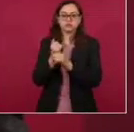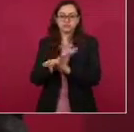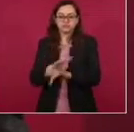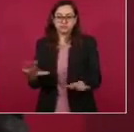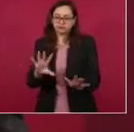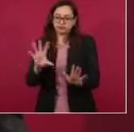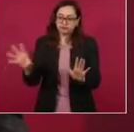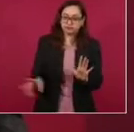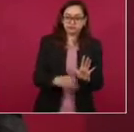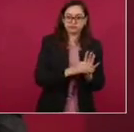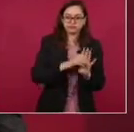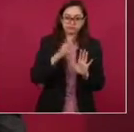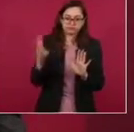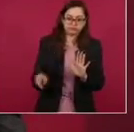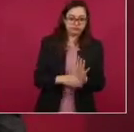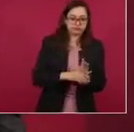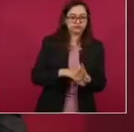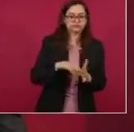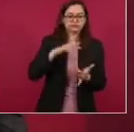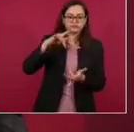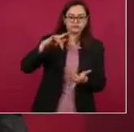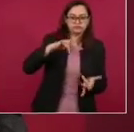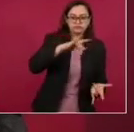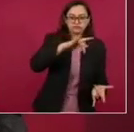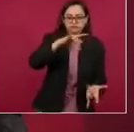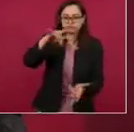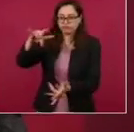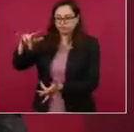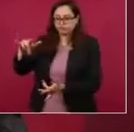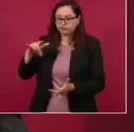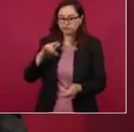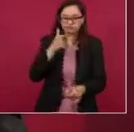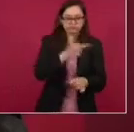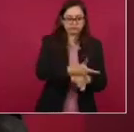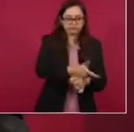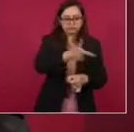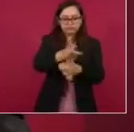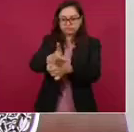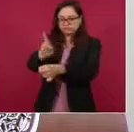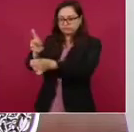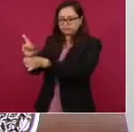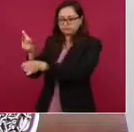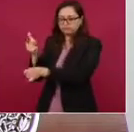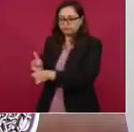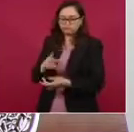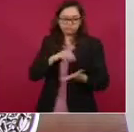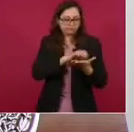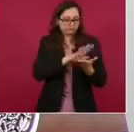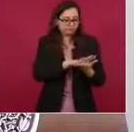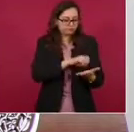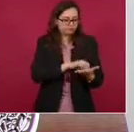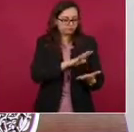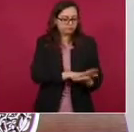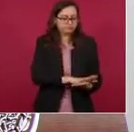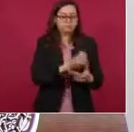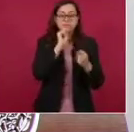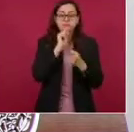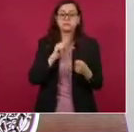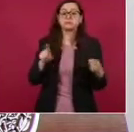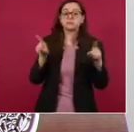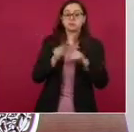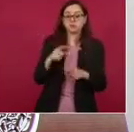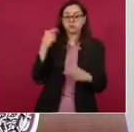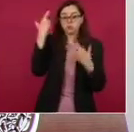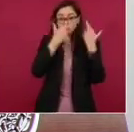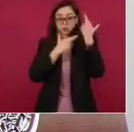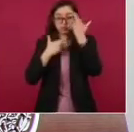de georreferenciación de los datos culturales y arqueológicos y de análisis de